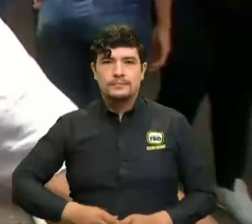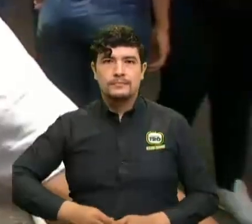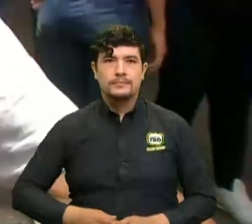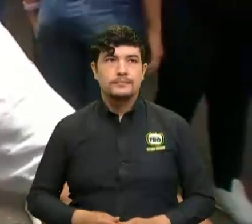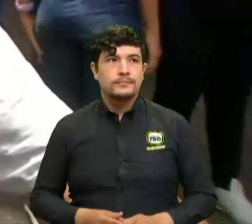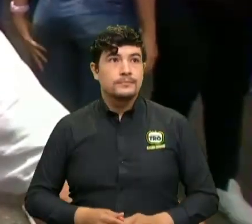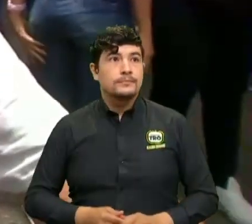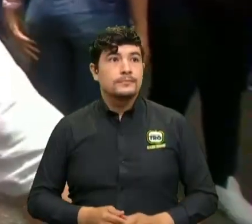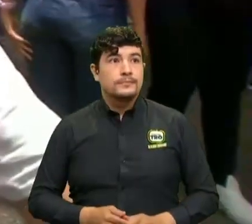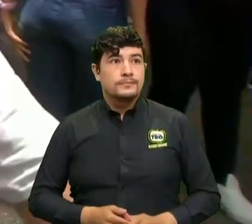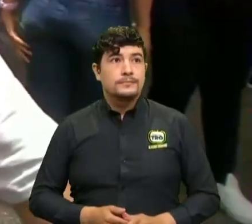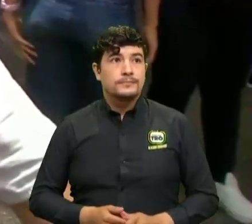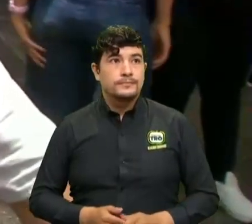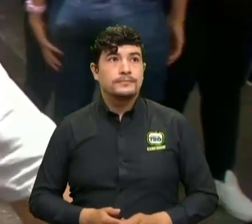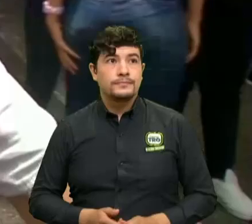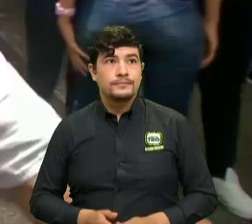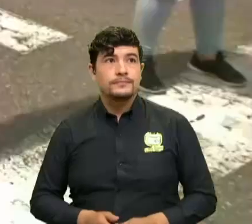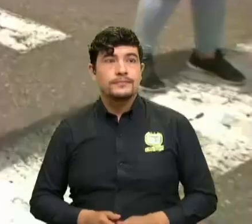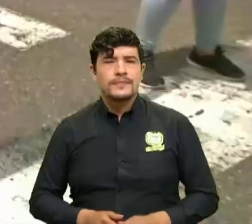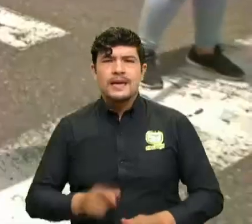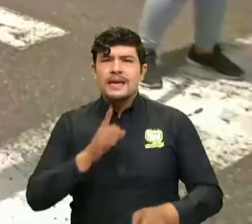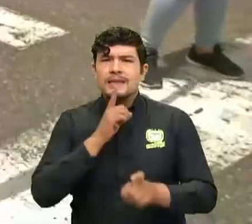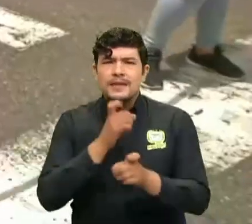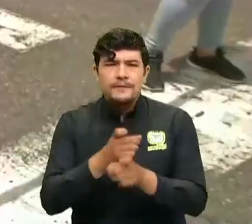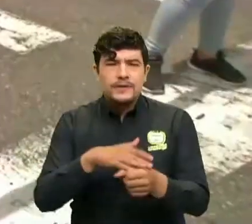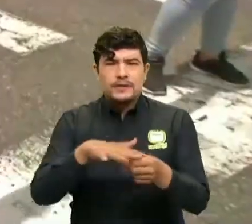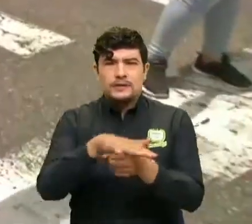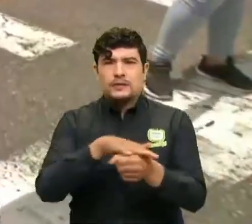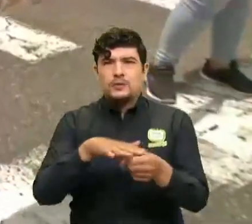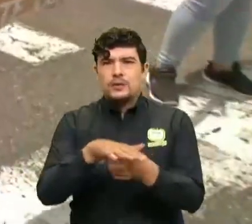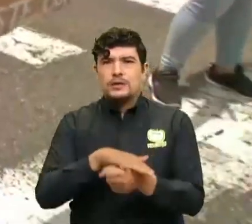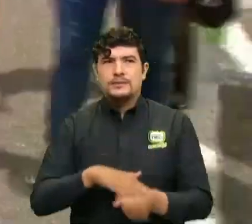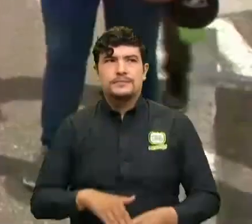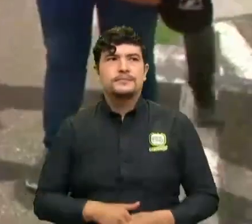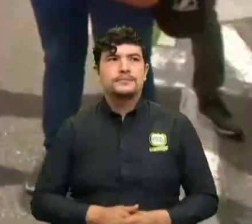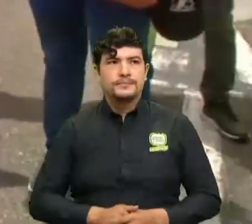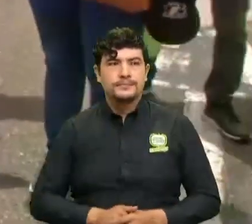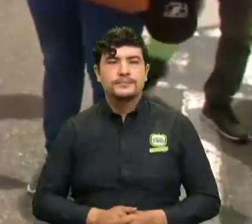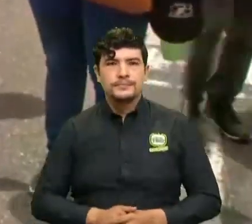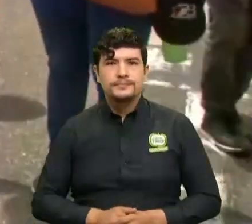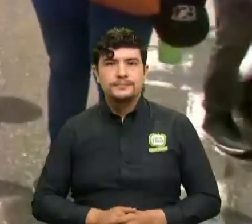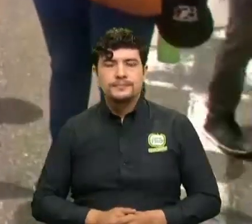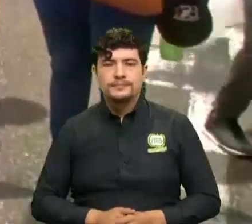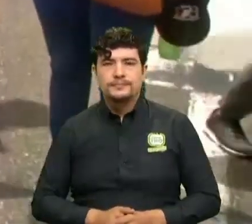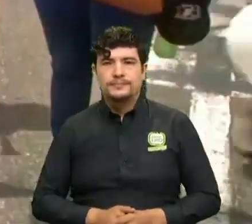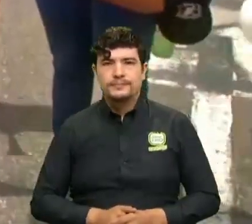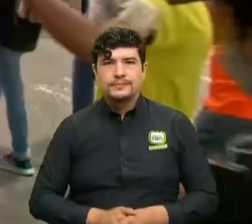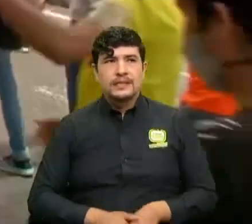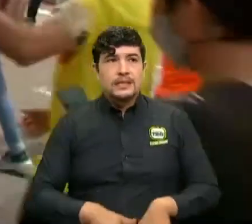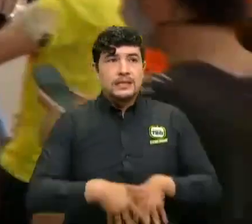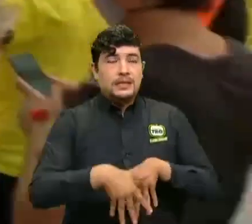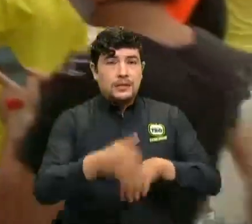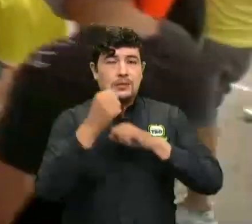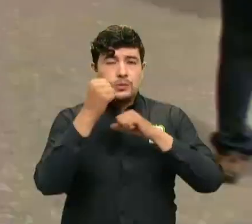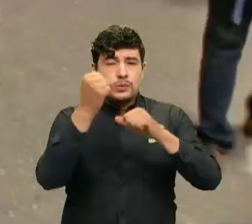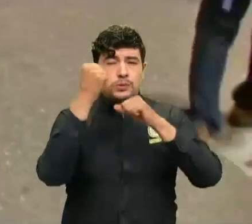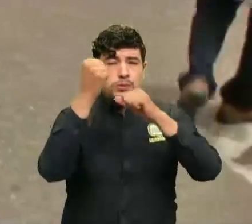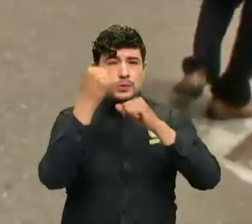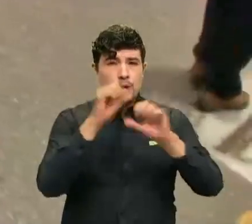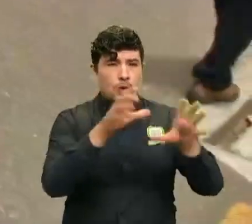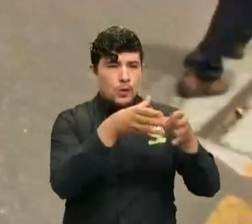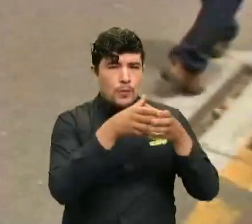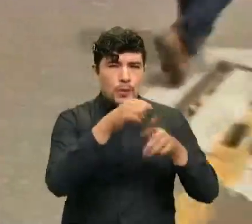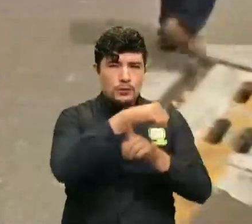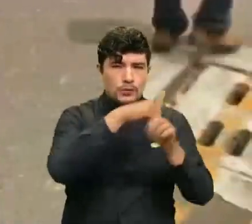Nos tiene en una situación difícil para sobrevivir. De manera pacífica avanzó la jornada de movilización convocada por las organizaciones sociales y el gremio